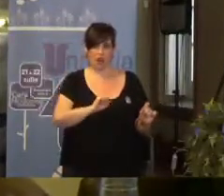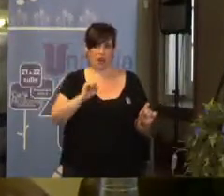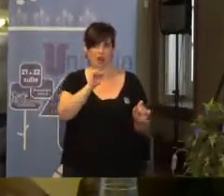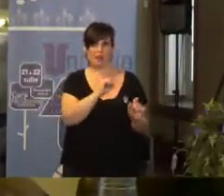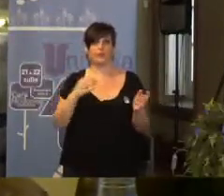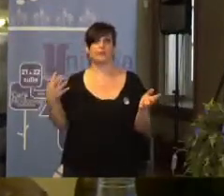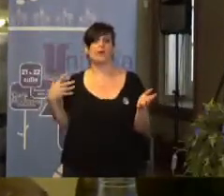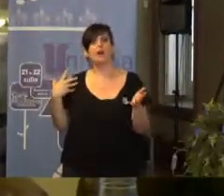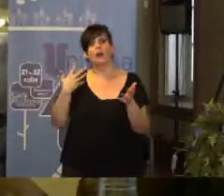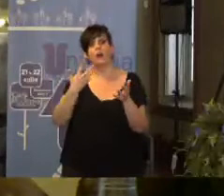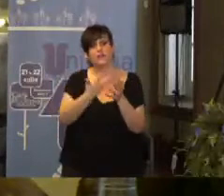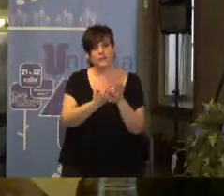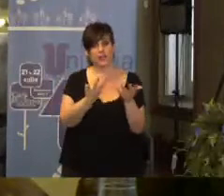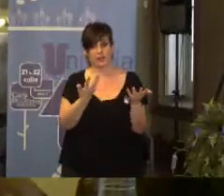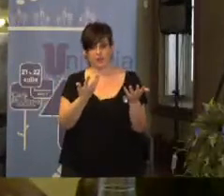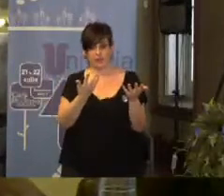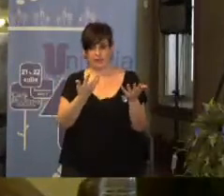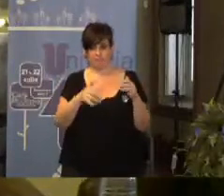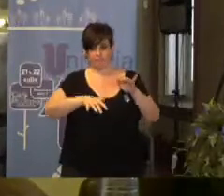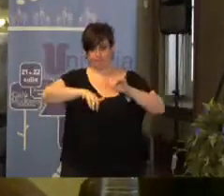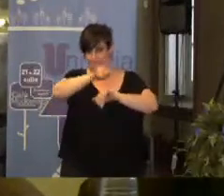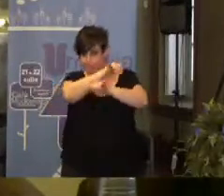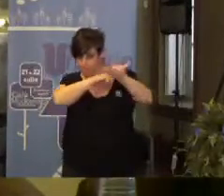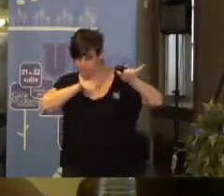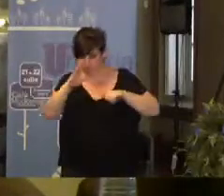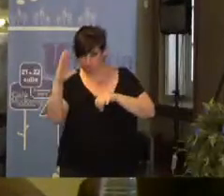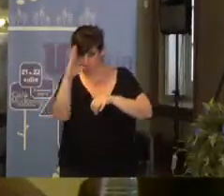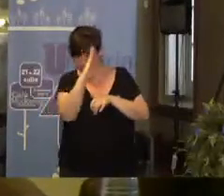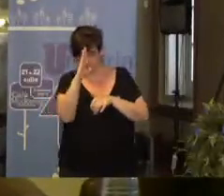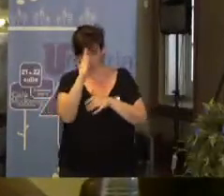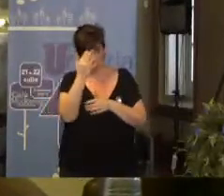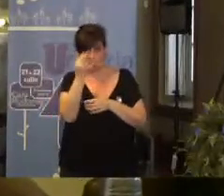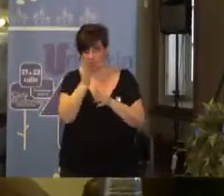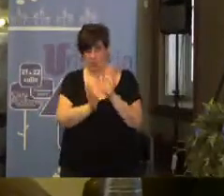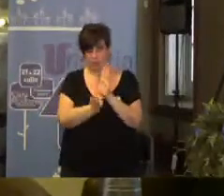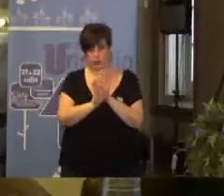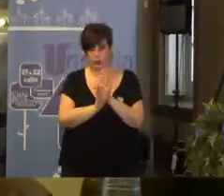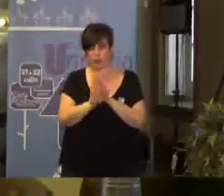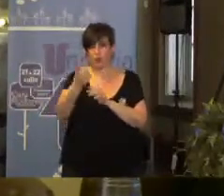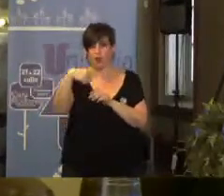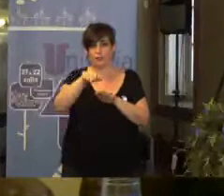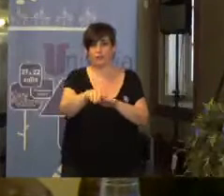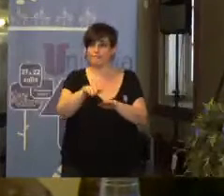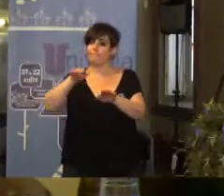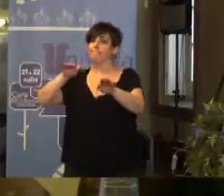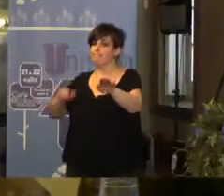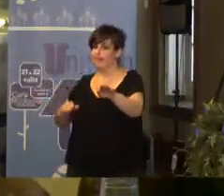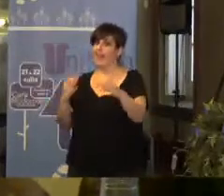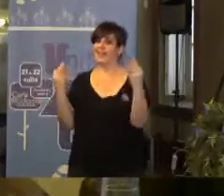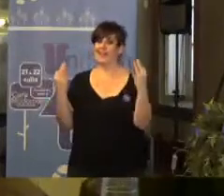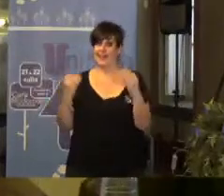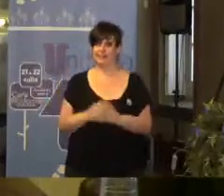galega confabulando e movendo os fíos desde a trastenda e que seguen aí, que terían que dar un paso atrás.